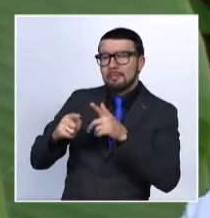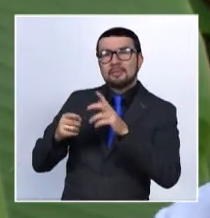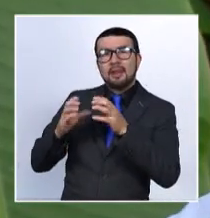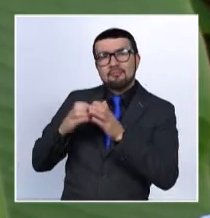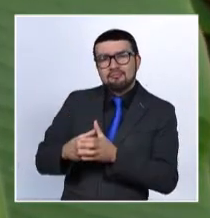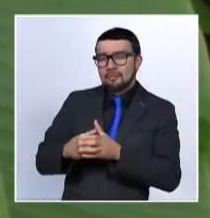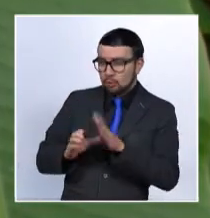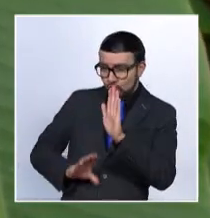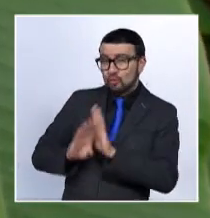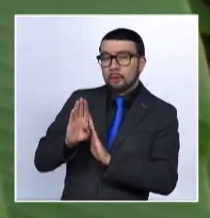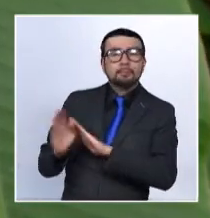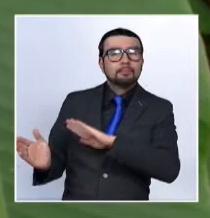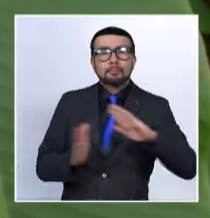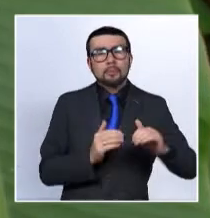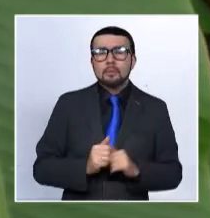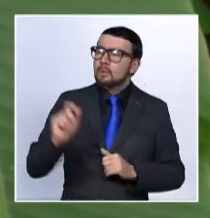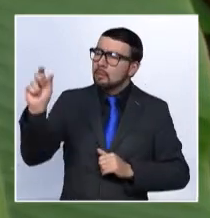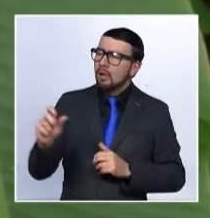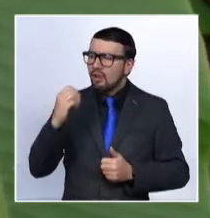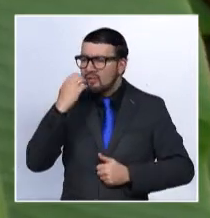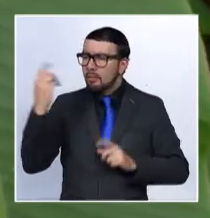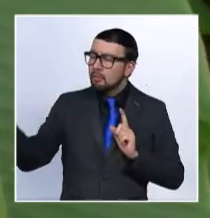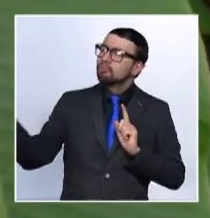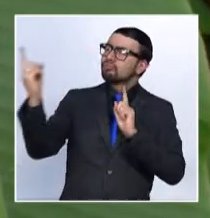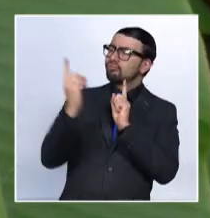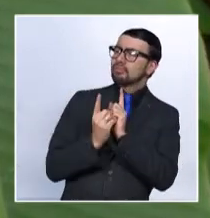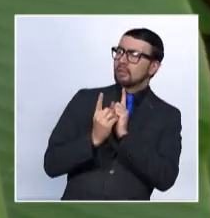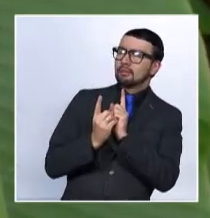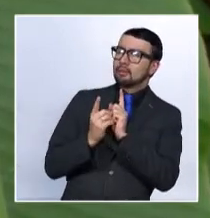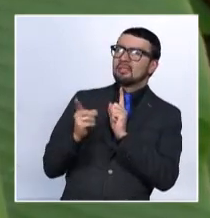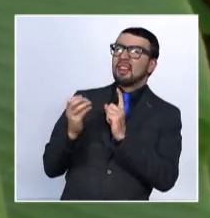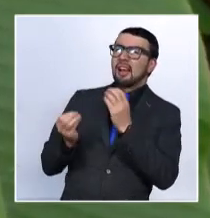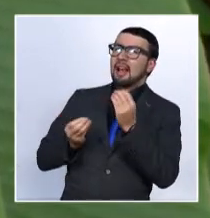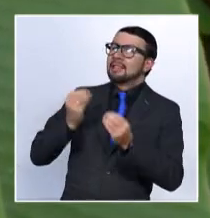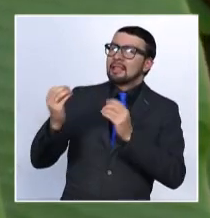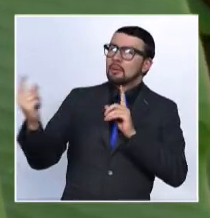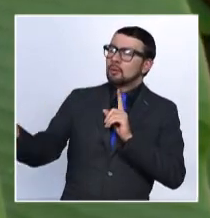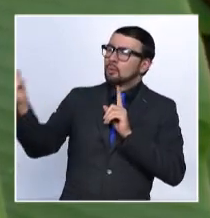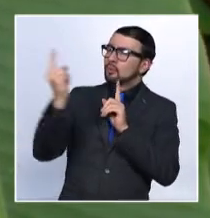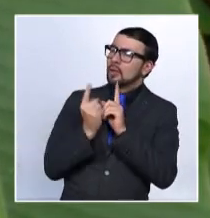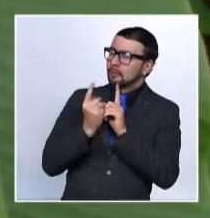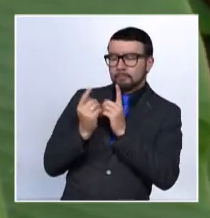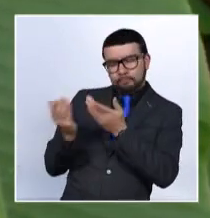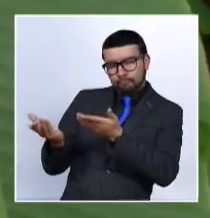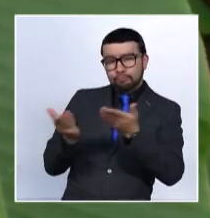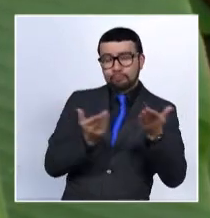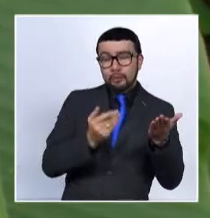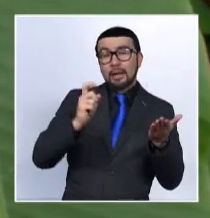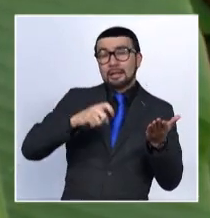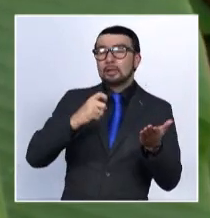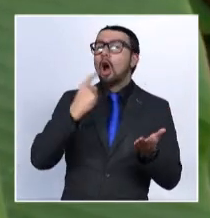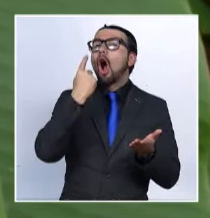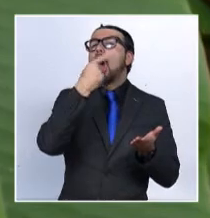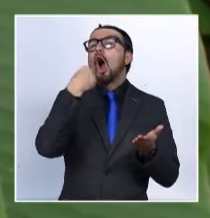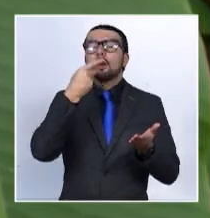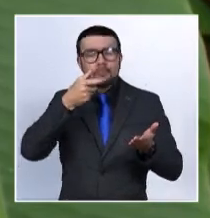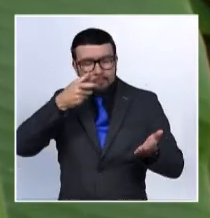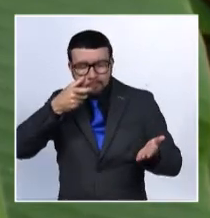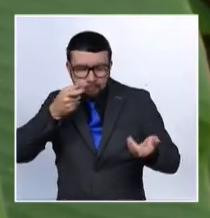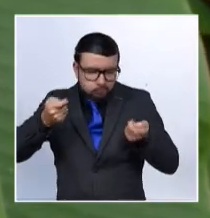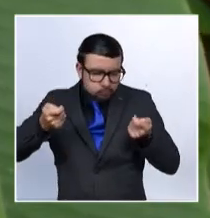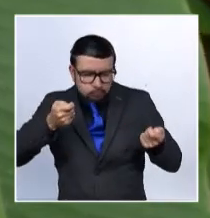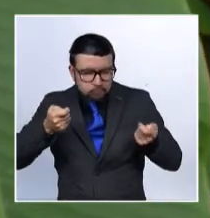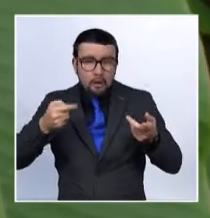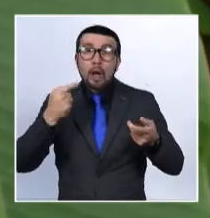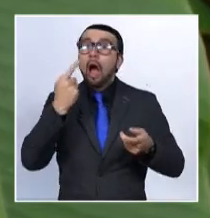¿Qué hacemos nosotros con los pacientes cuando llegan a consulta? Es importantísimo mirar la boca. Desde la boca se gestan